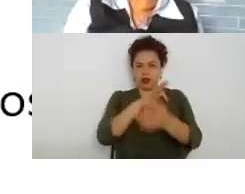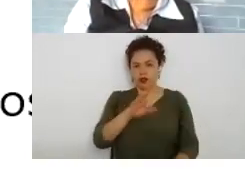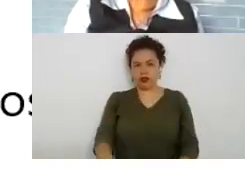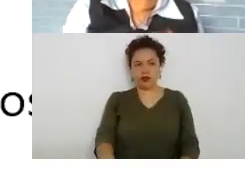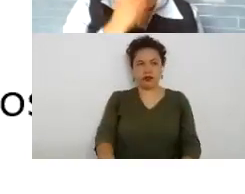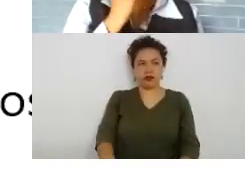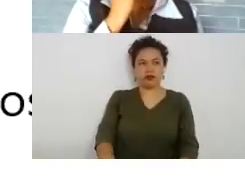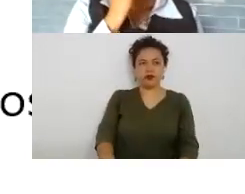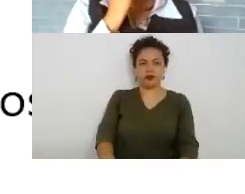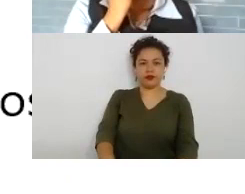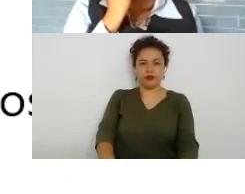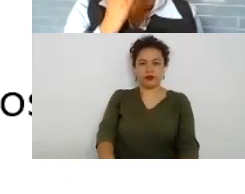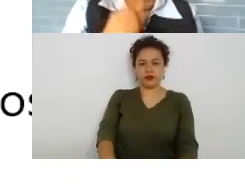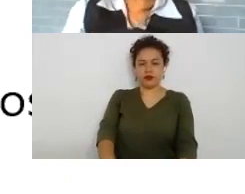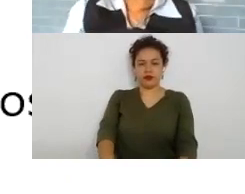¿Okay?